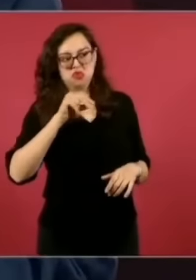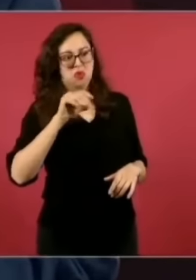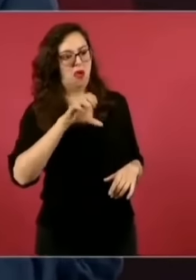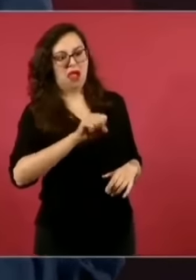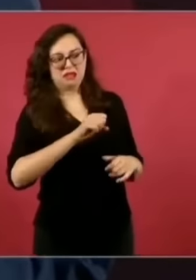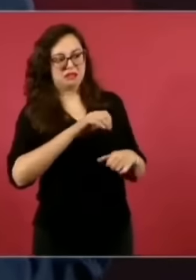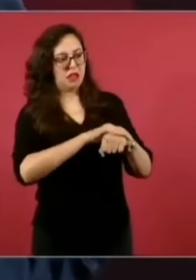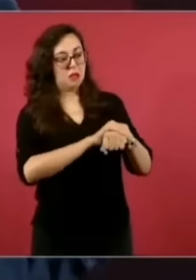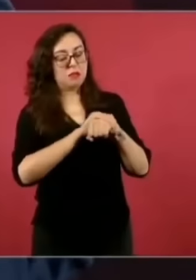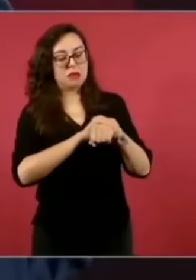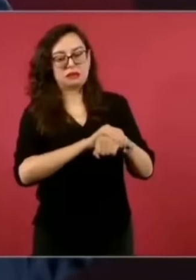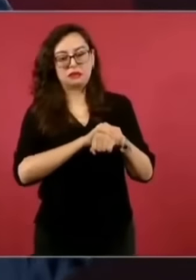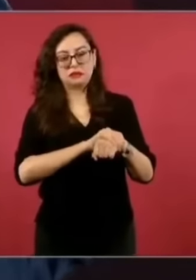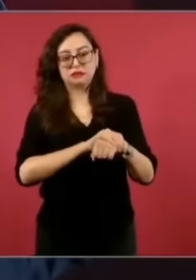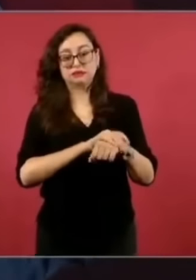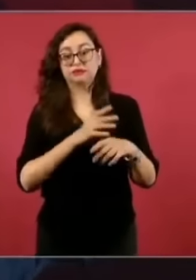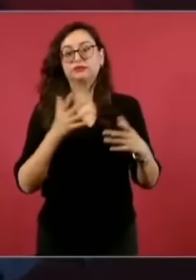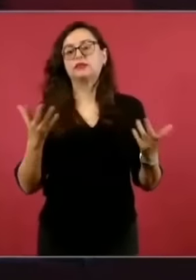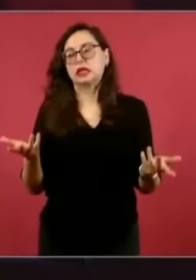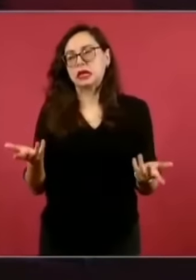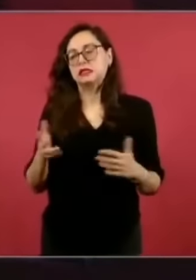y pues no,